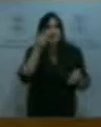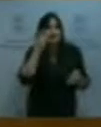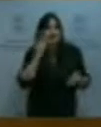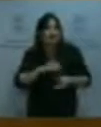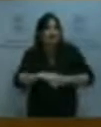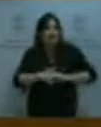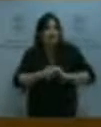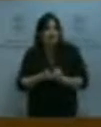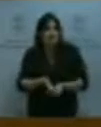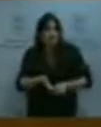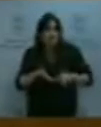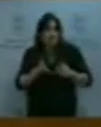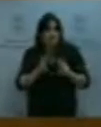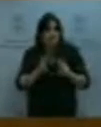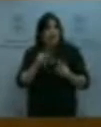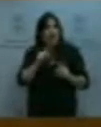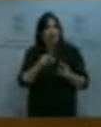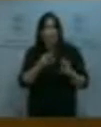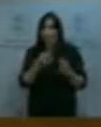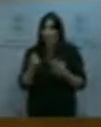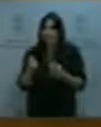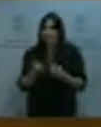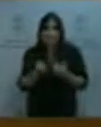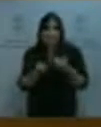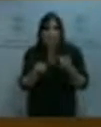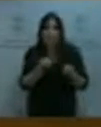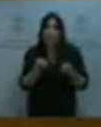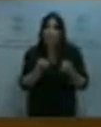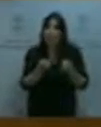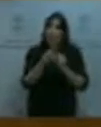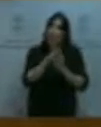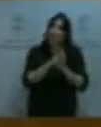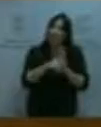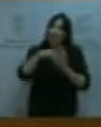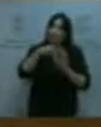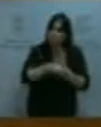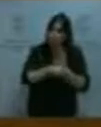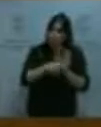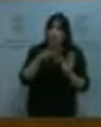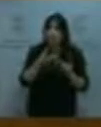una regulación donde se pueda evitar que una empresa